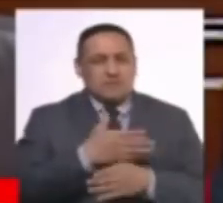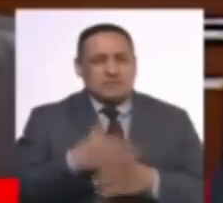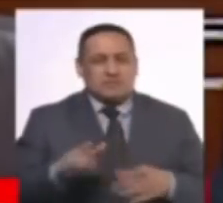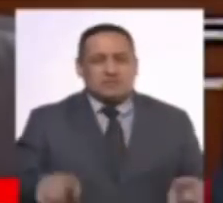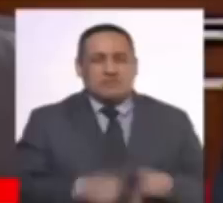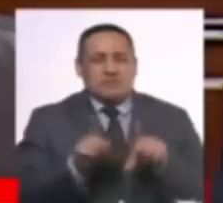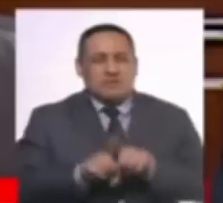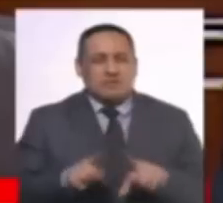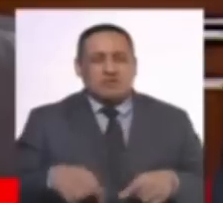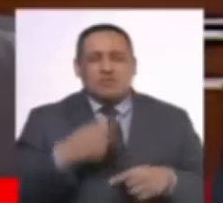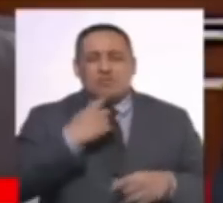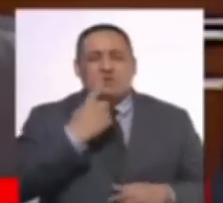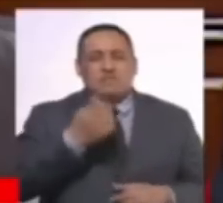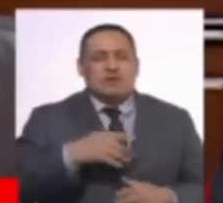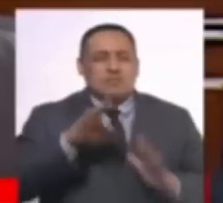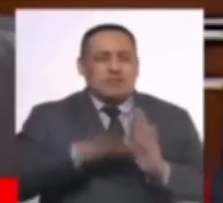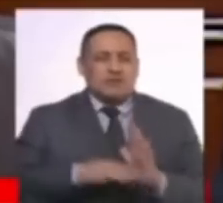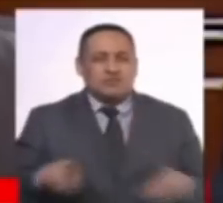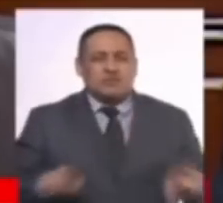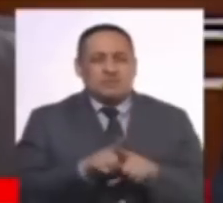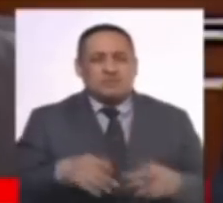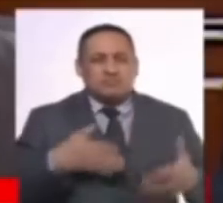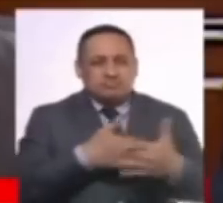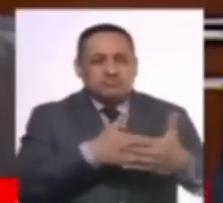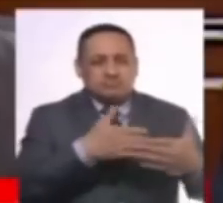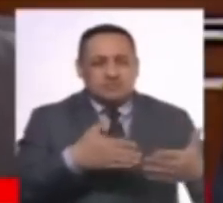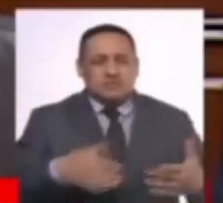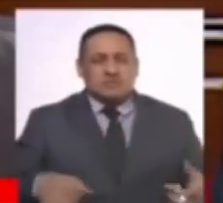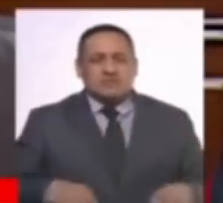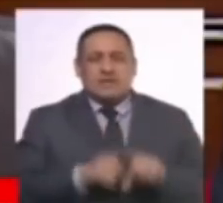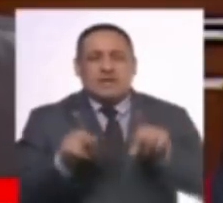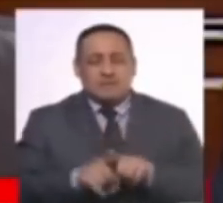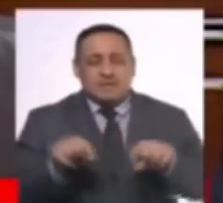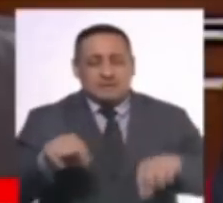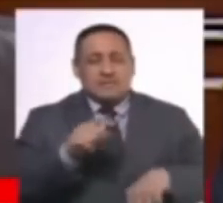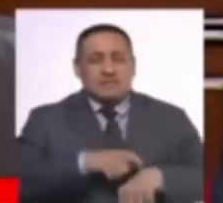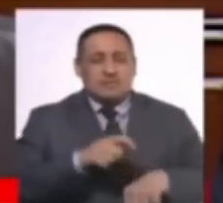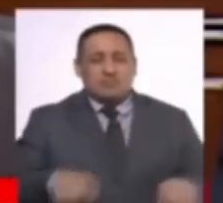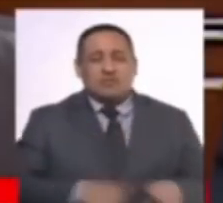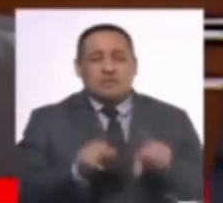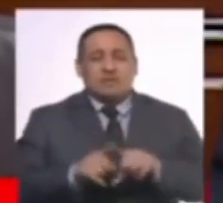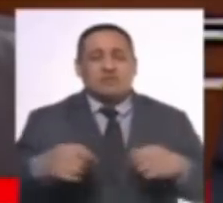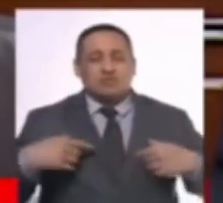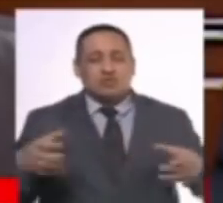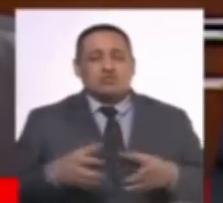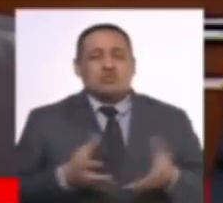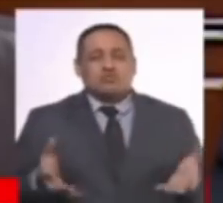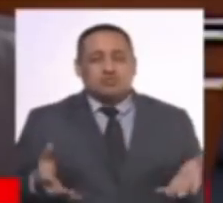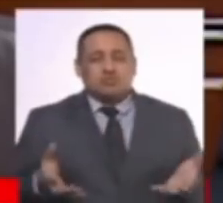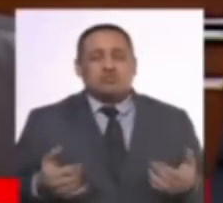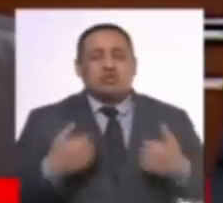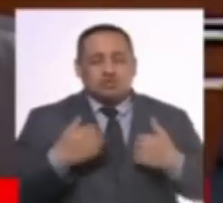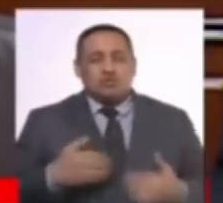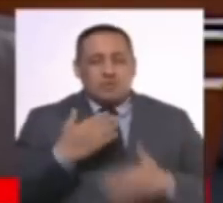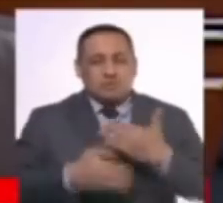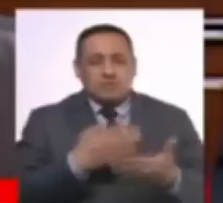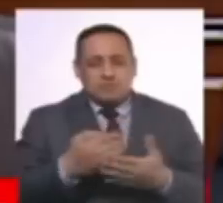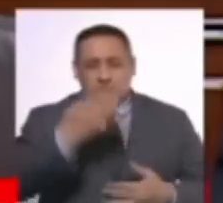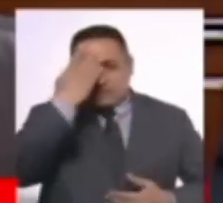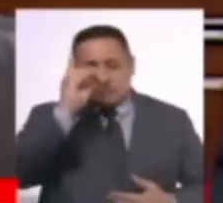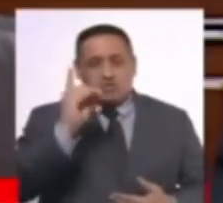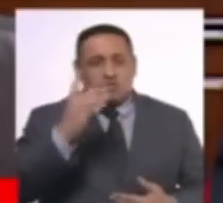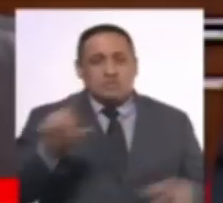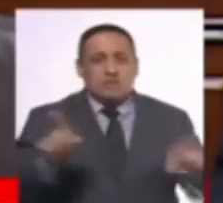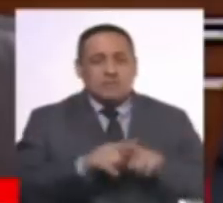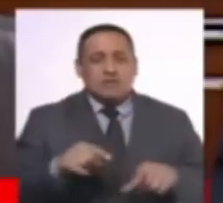participación, por decirlo menos, provocadora. Creo que en este momento nosotros vamos a tomar una